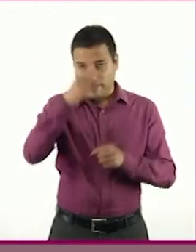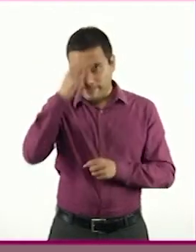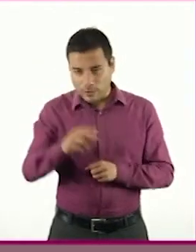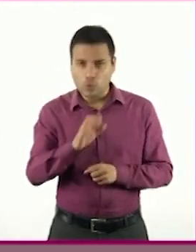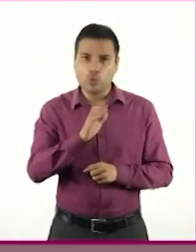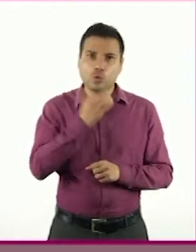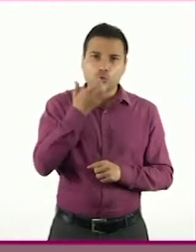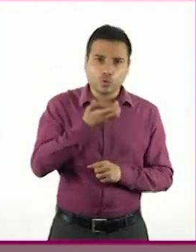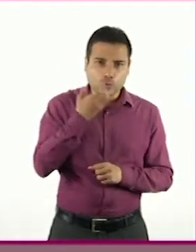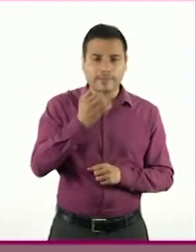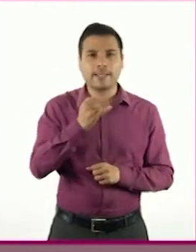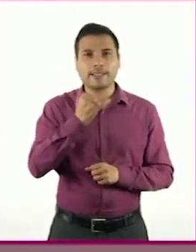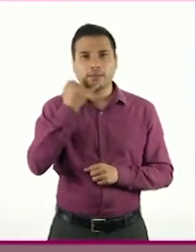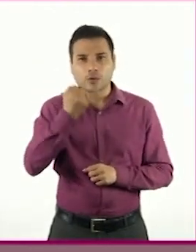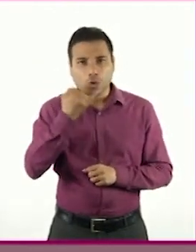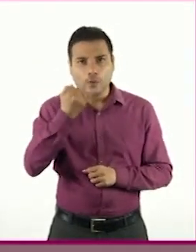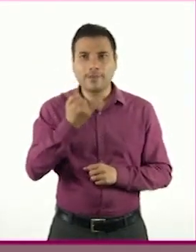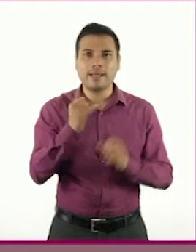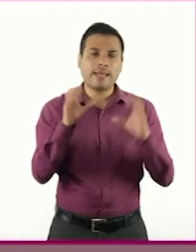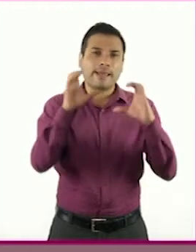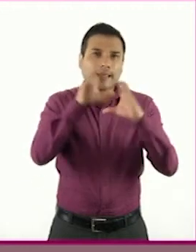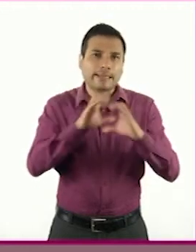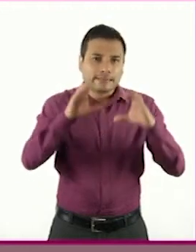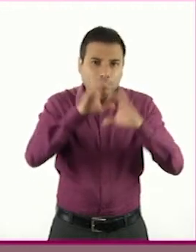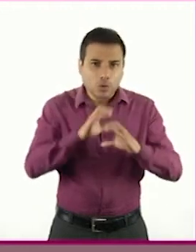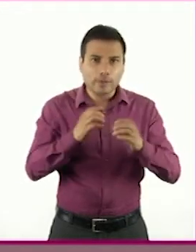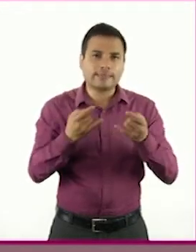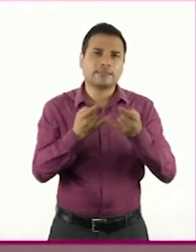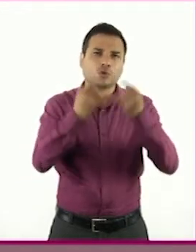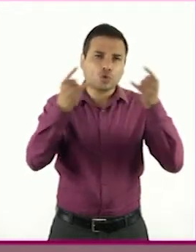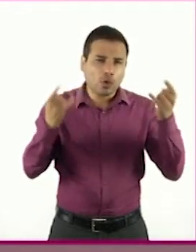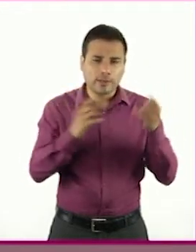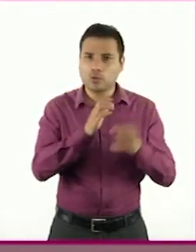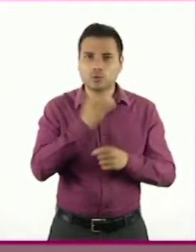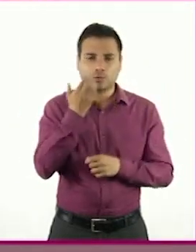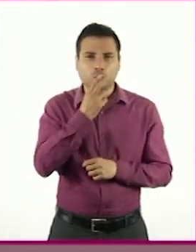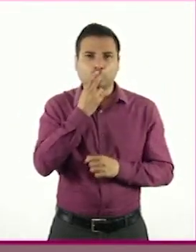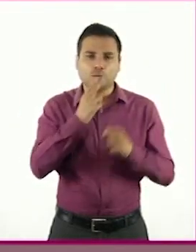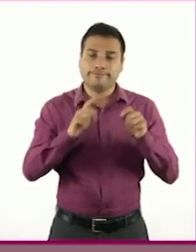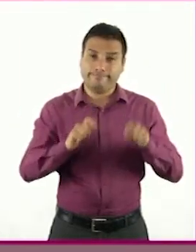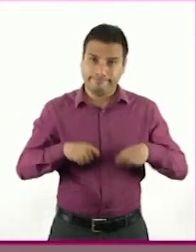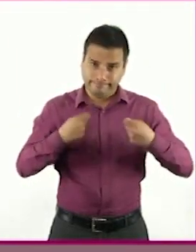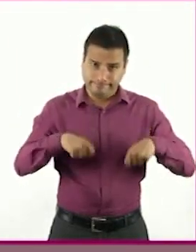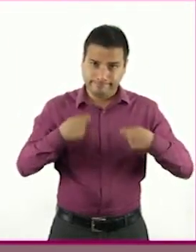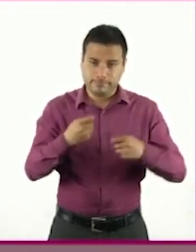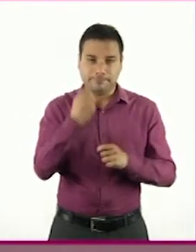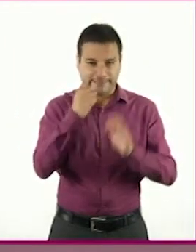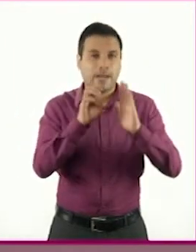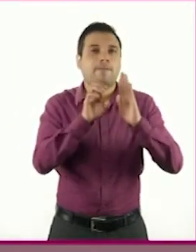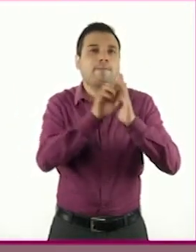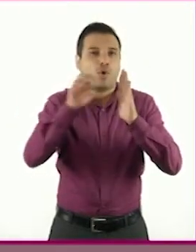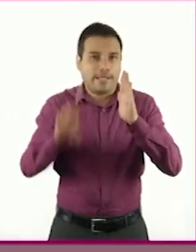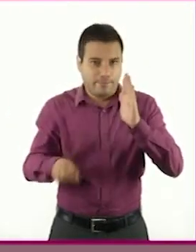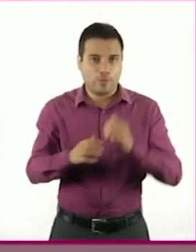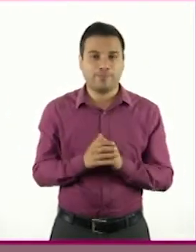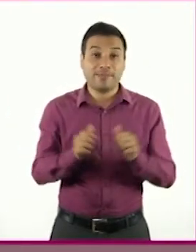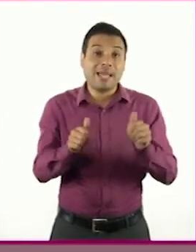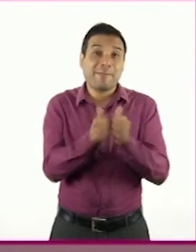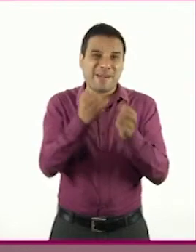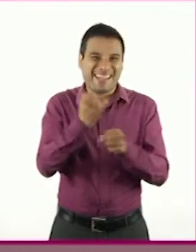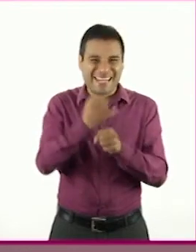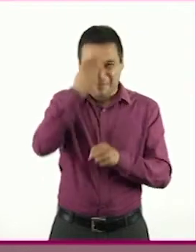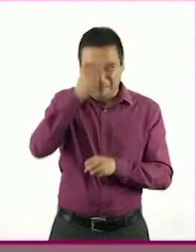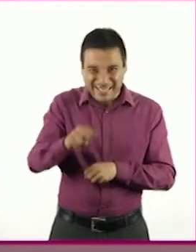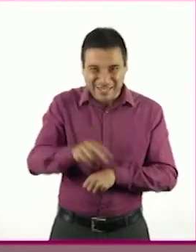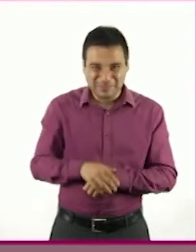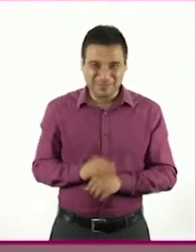costumbres, idioma, canciones, mitos y leyendas mexicanos. Por ejemplo, en las panaderías mexicanas